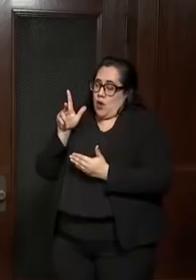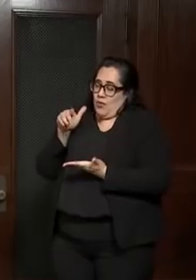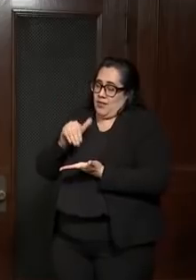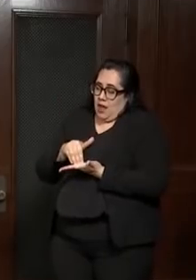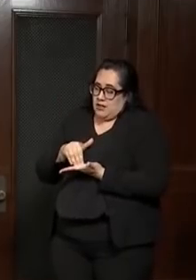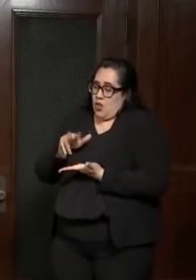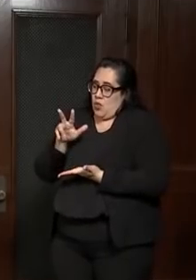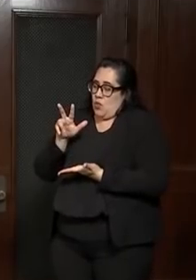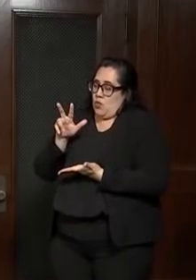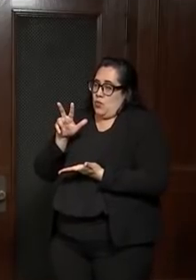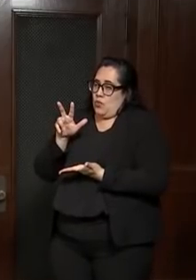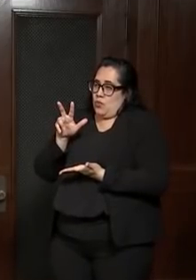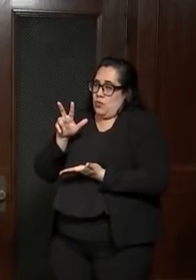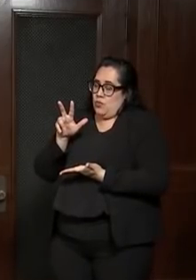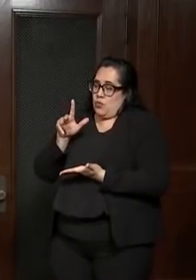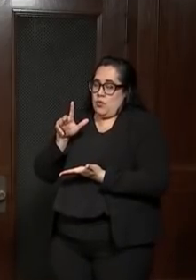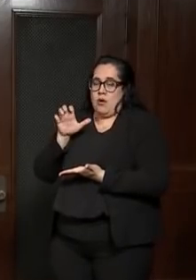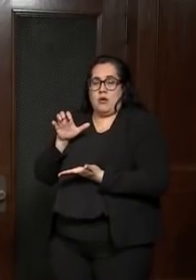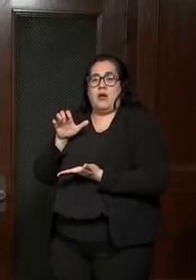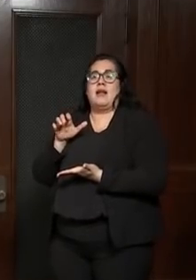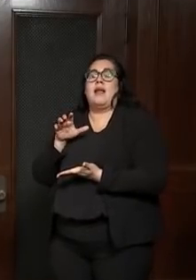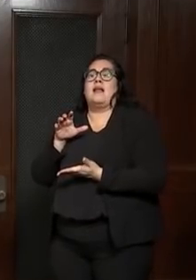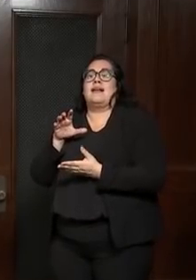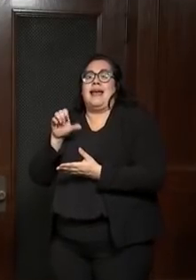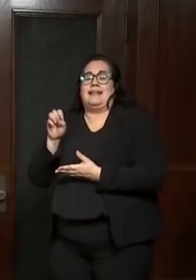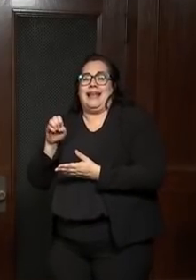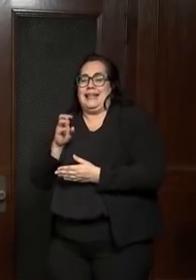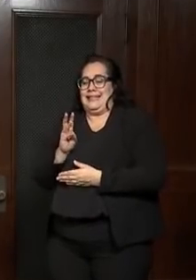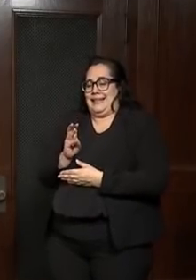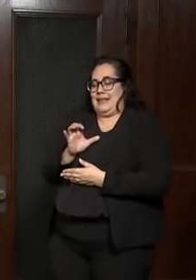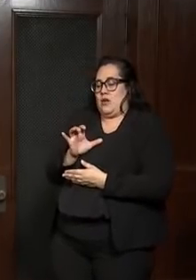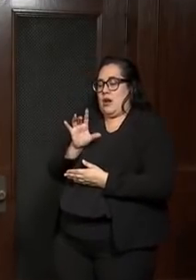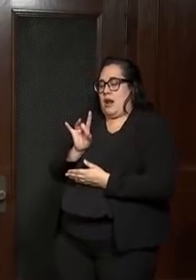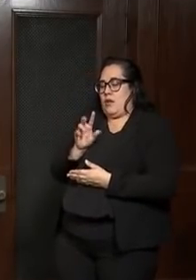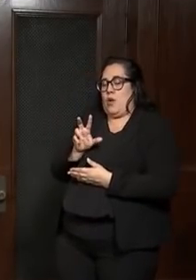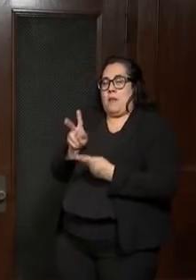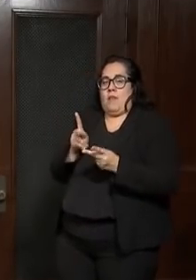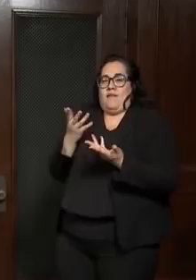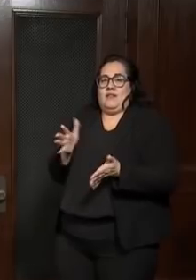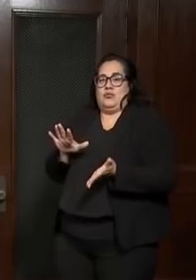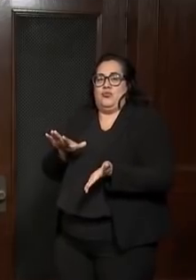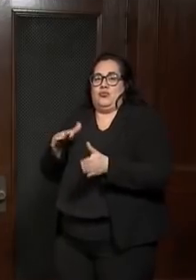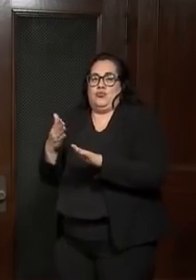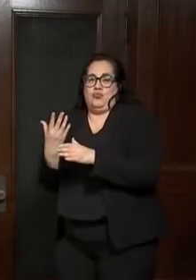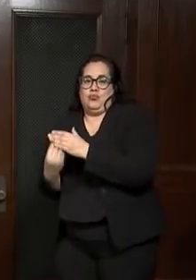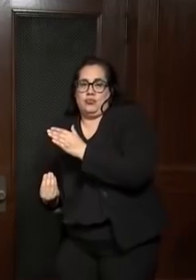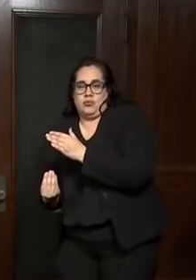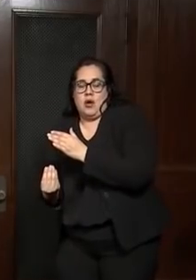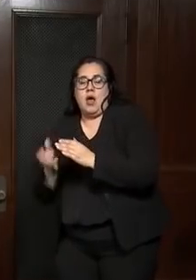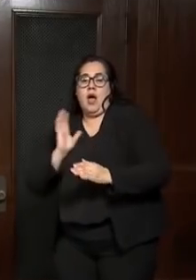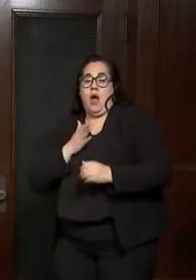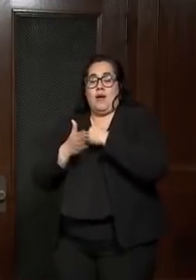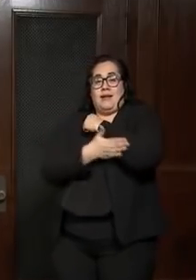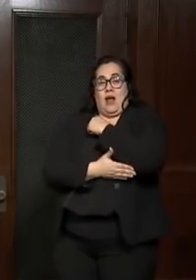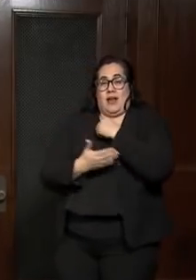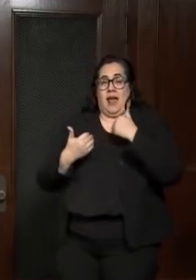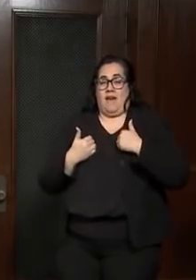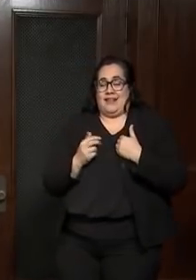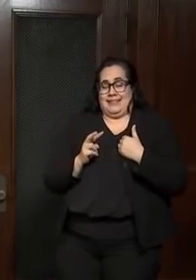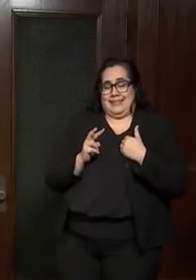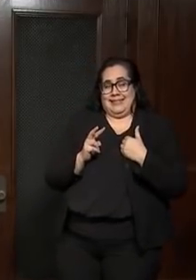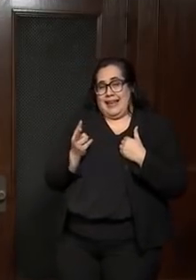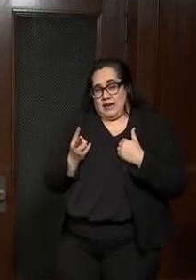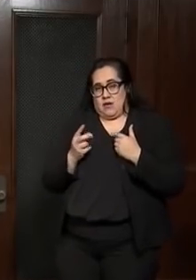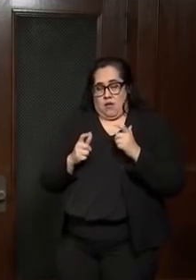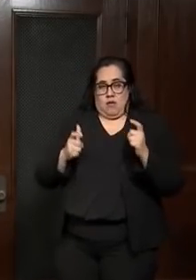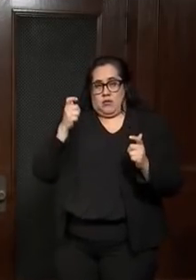23,500 casos y 683 fallecidos. Y nuestro condado tiene la segunda